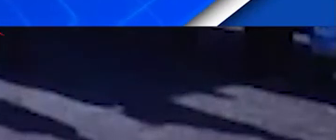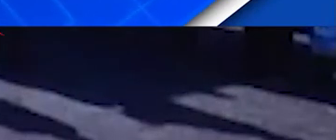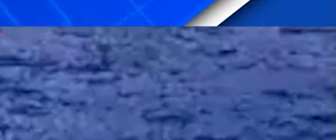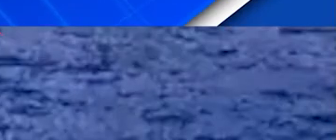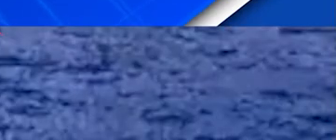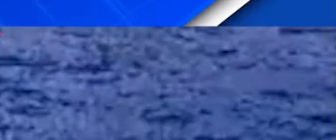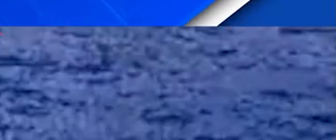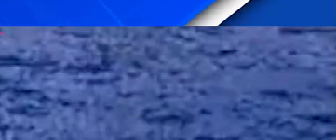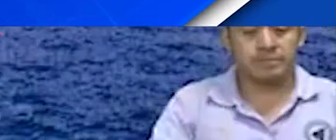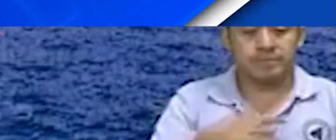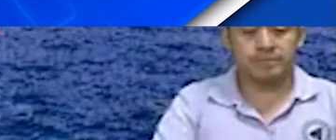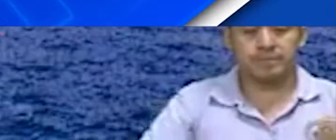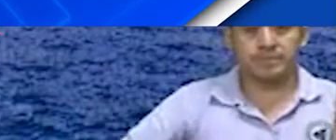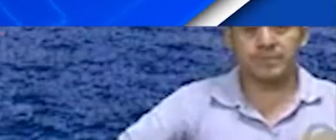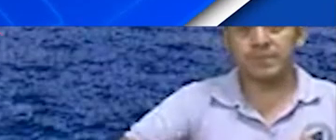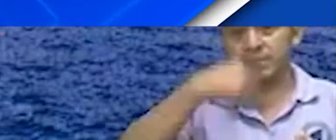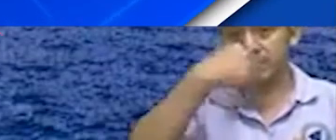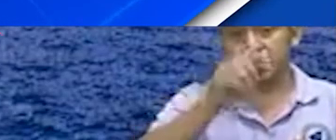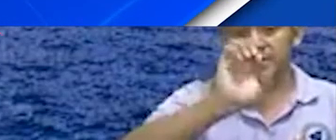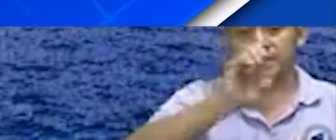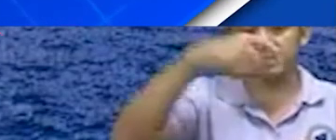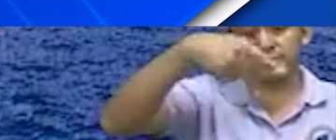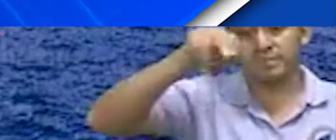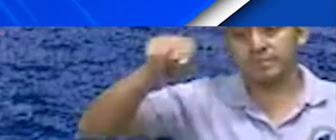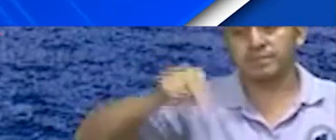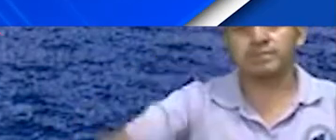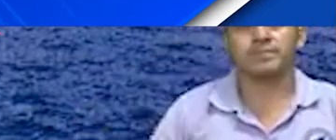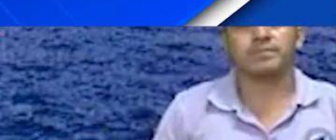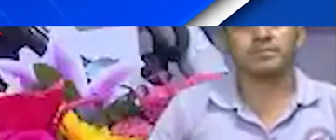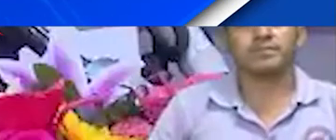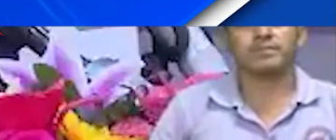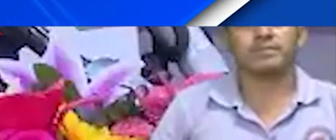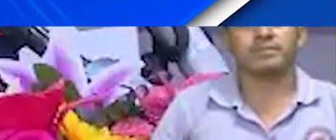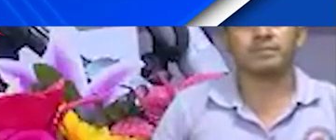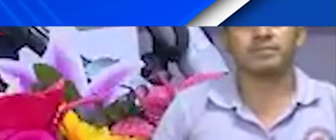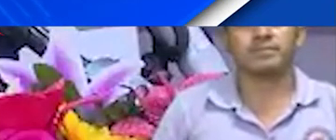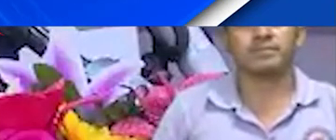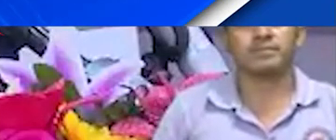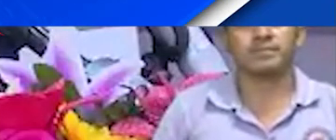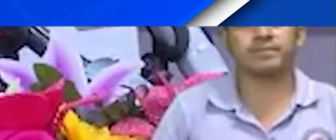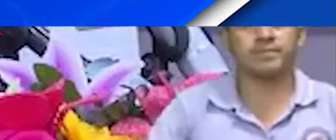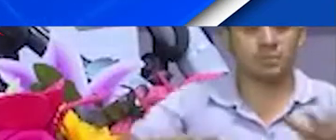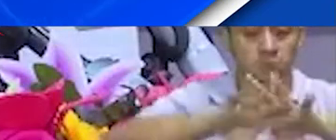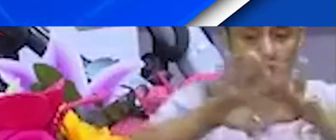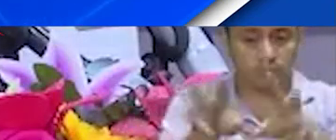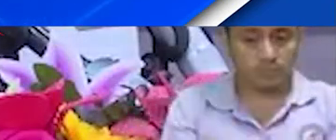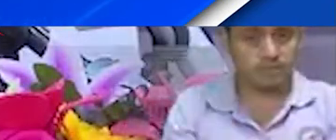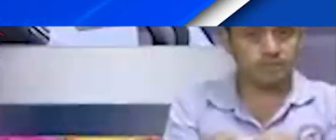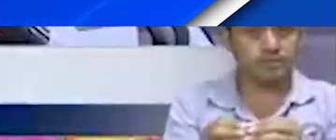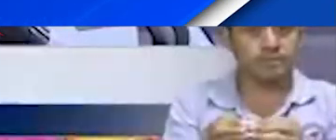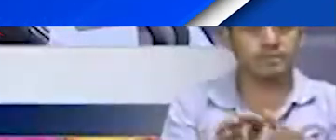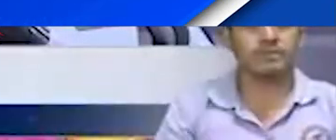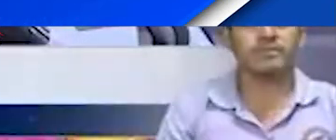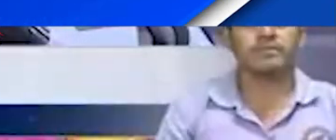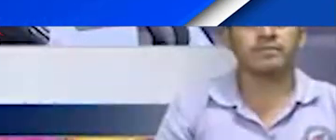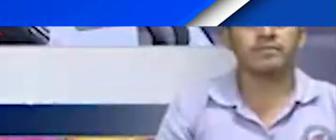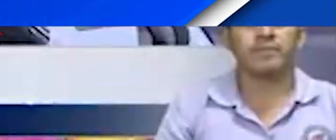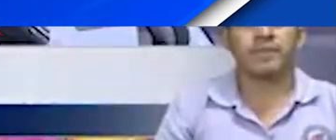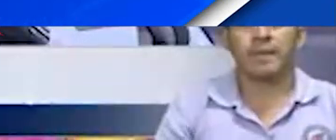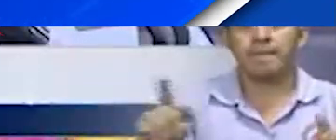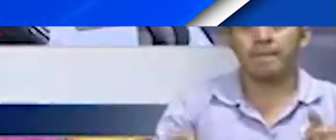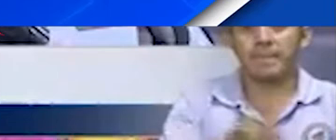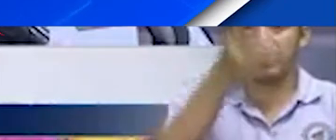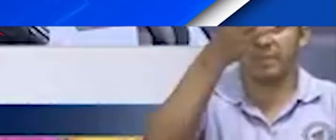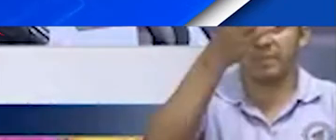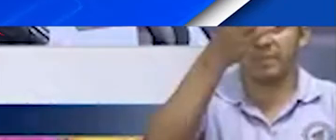importación y exportación y más de 170 mil toneladas a medida que se acerca la temporada alta incrementan también el ingreso